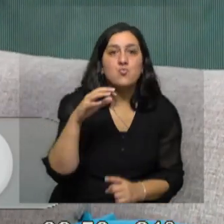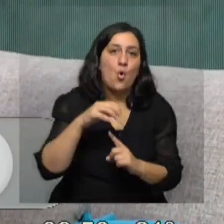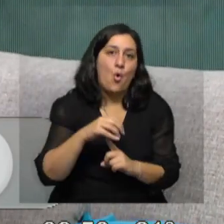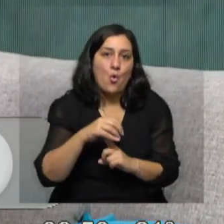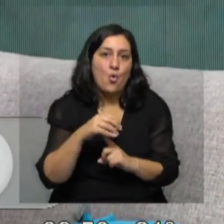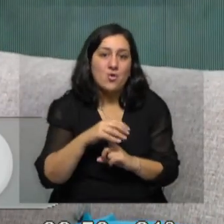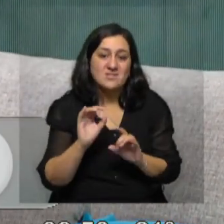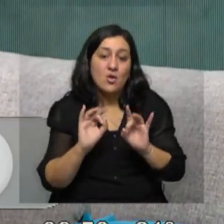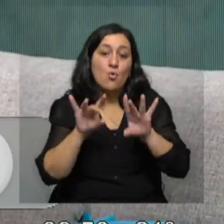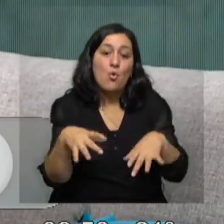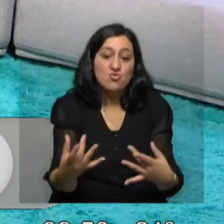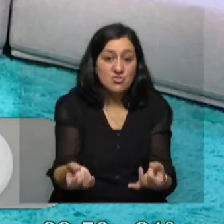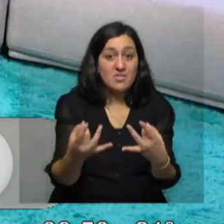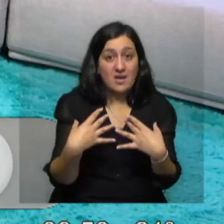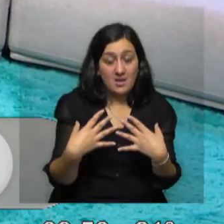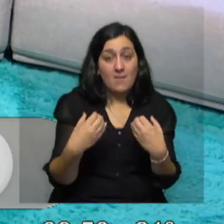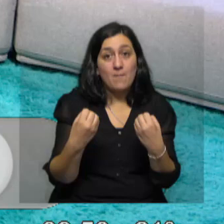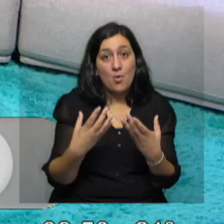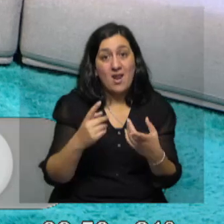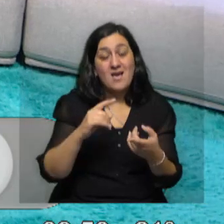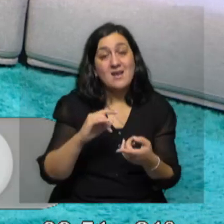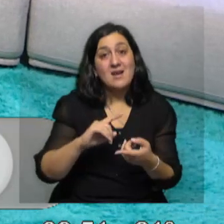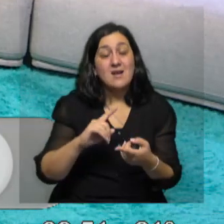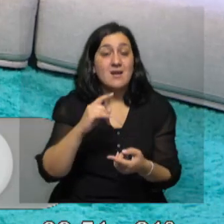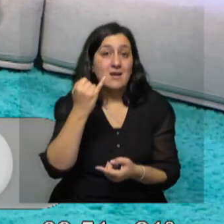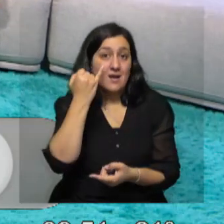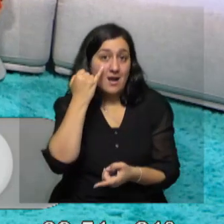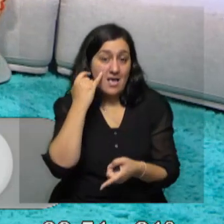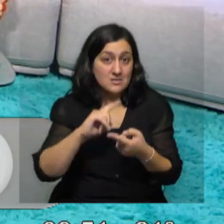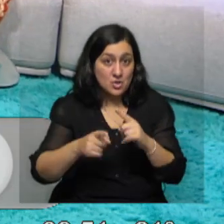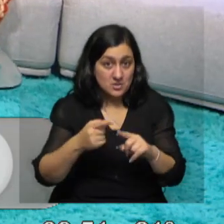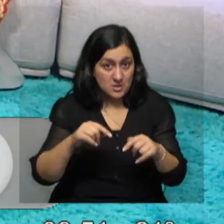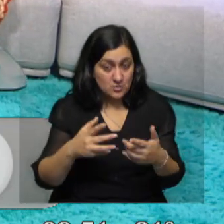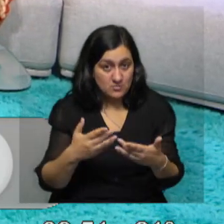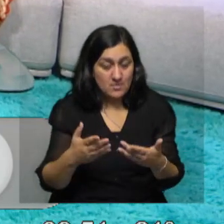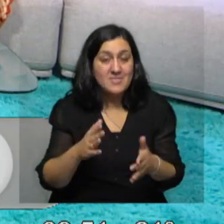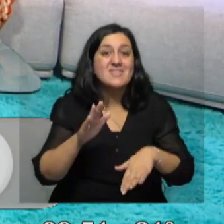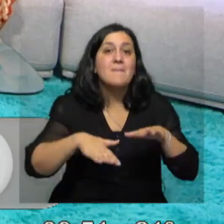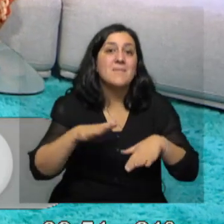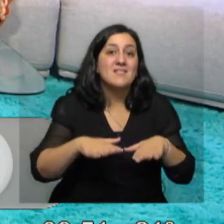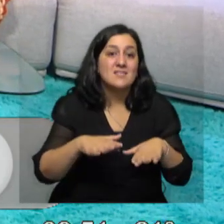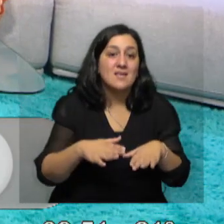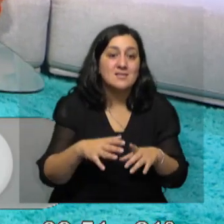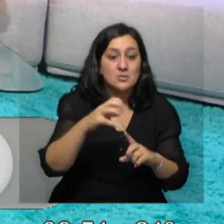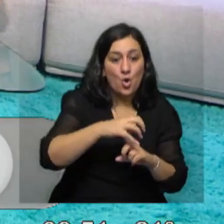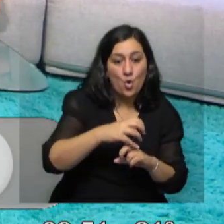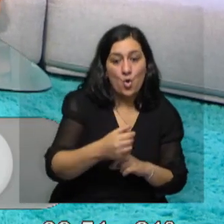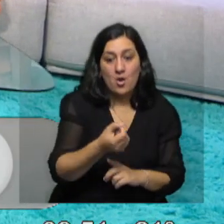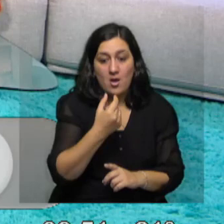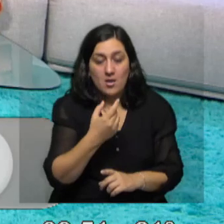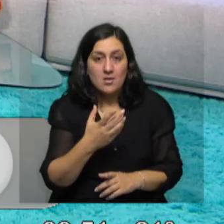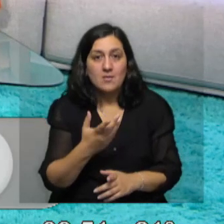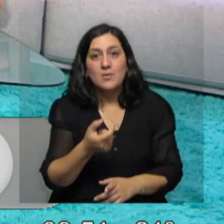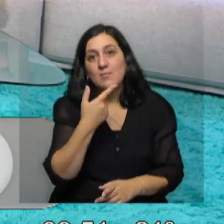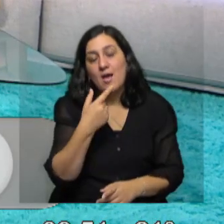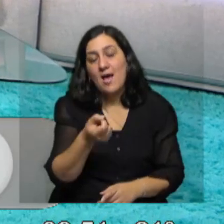que se contagian por prácticas sexuales. Correcto. Según el germen, el tratamiento. Antibióticos, bueno, ya que estamos.